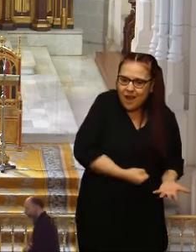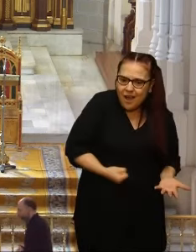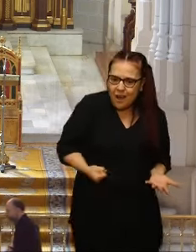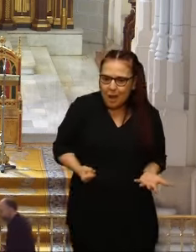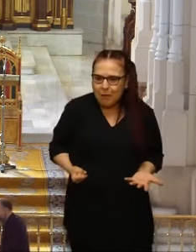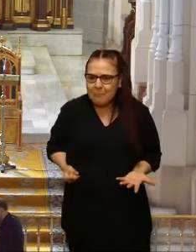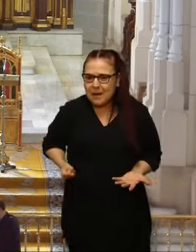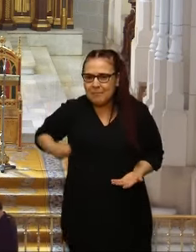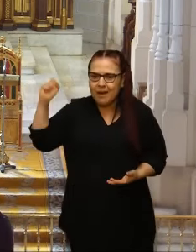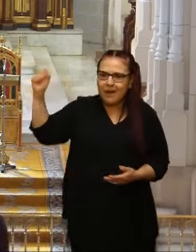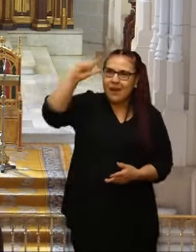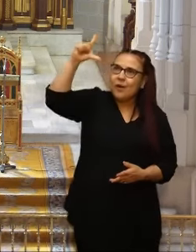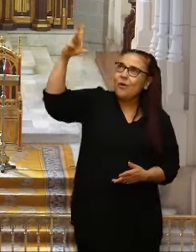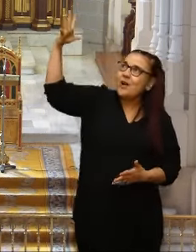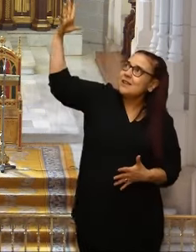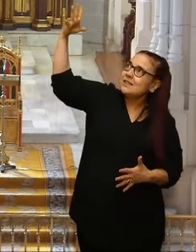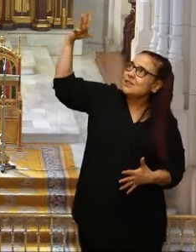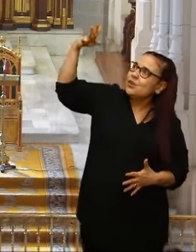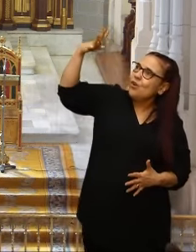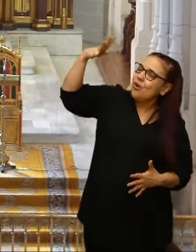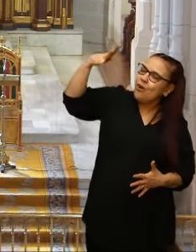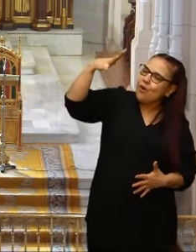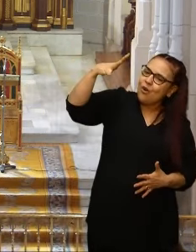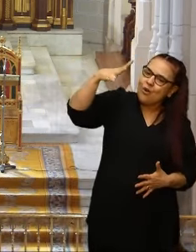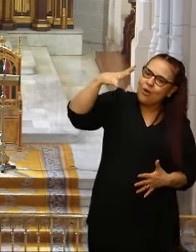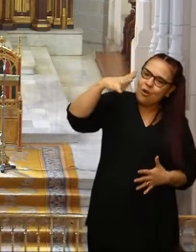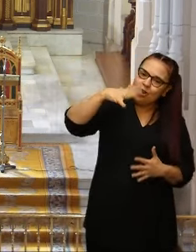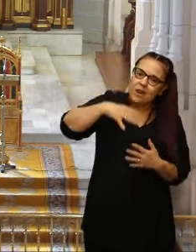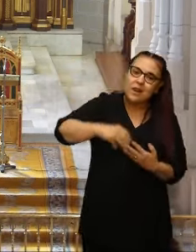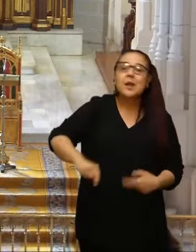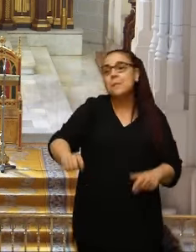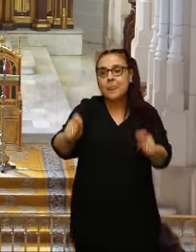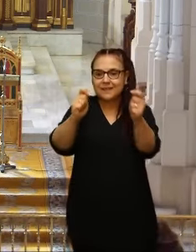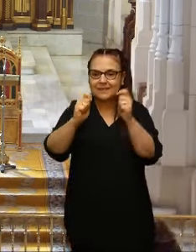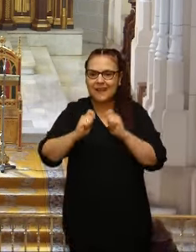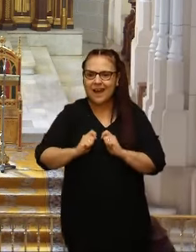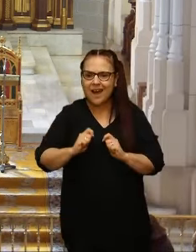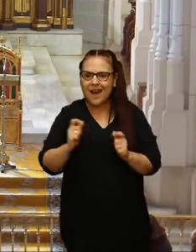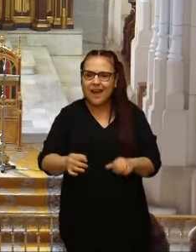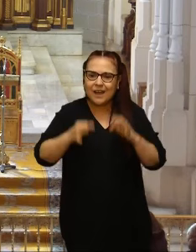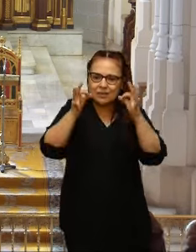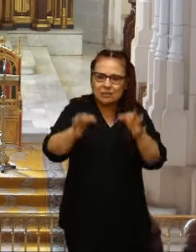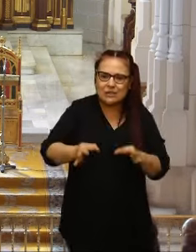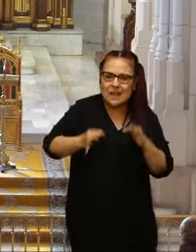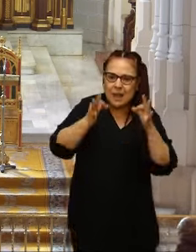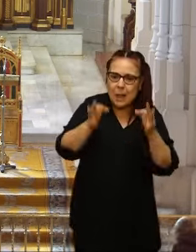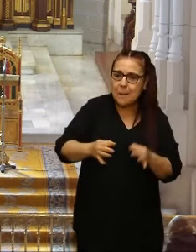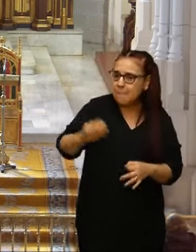No.